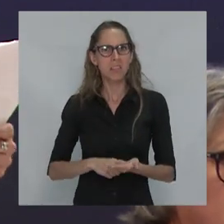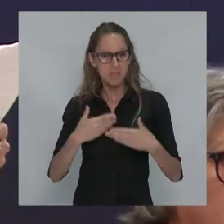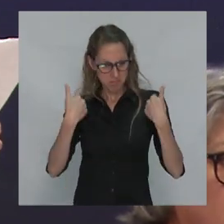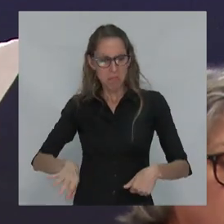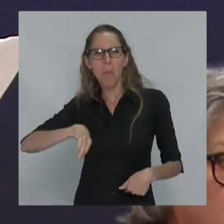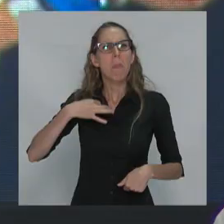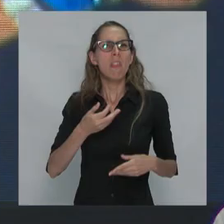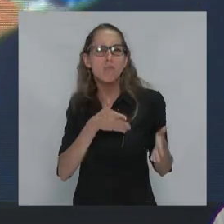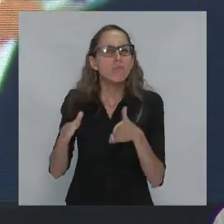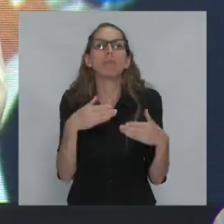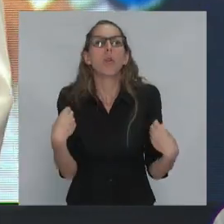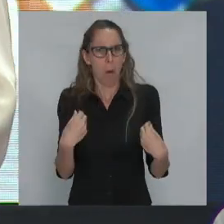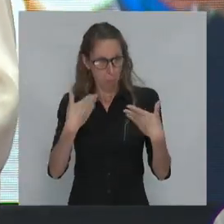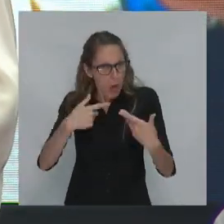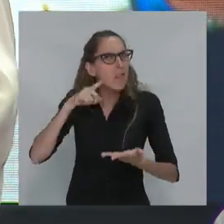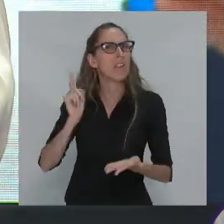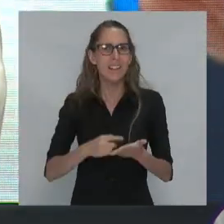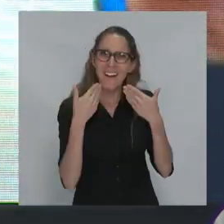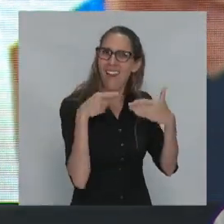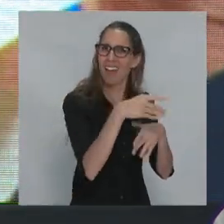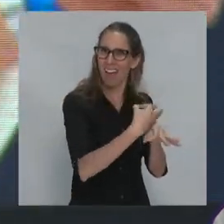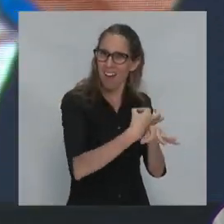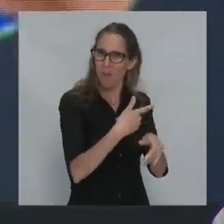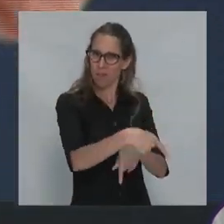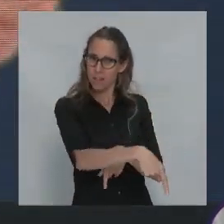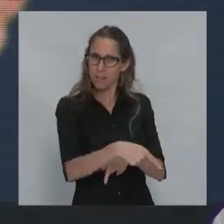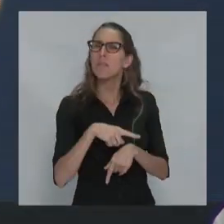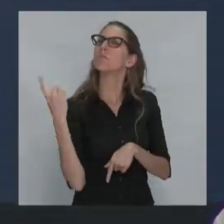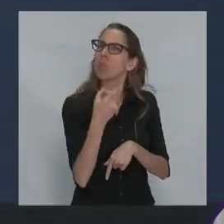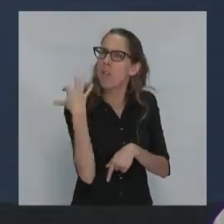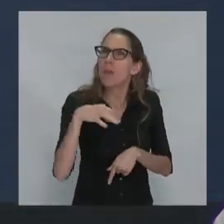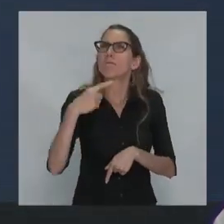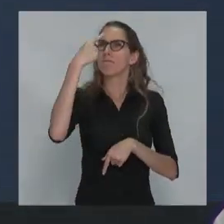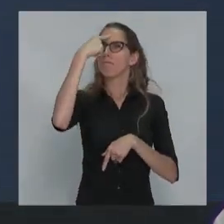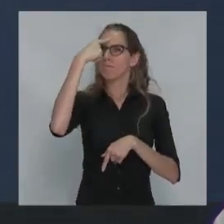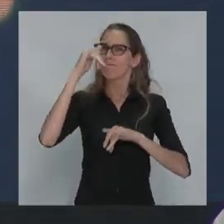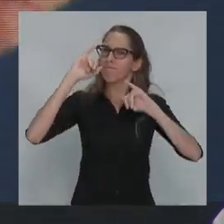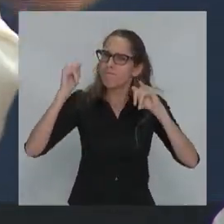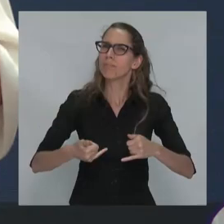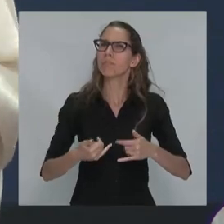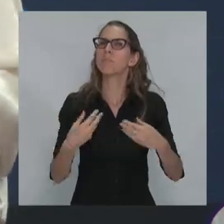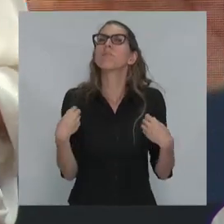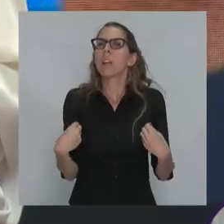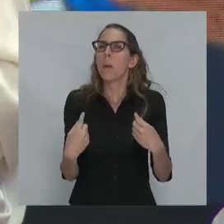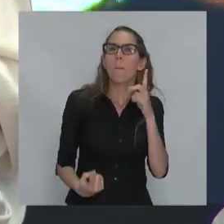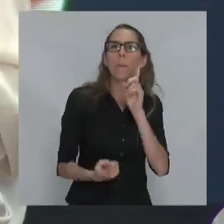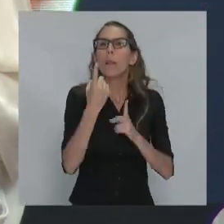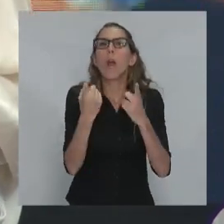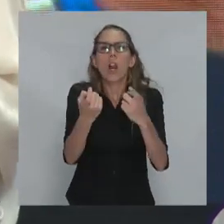quieren vivir, tenemos que aceptar que es necesario